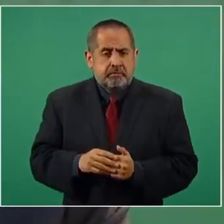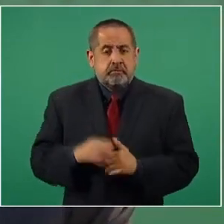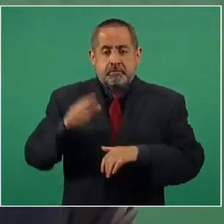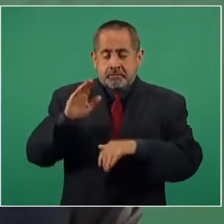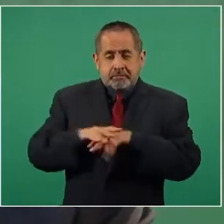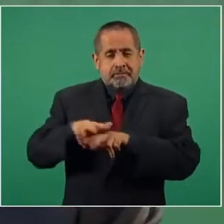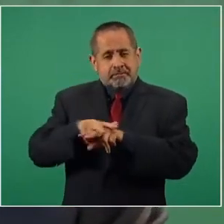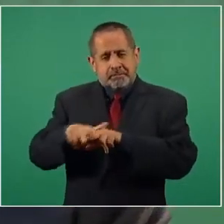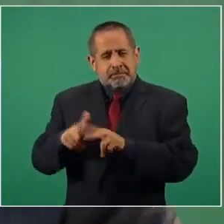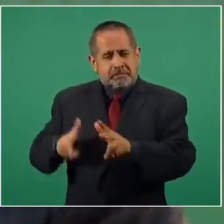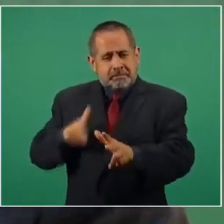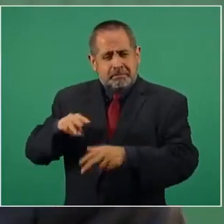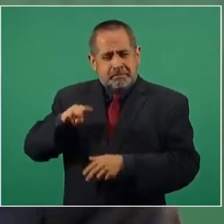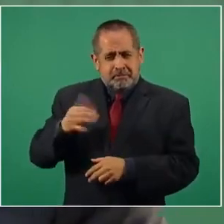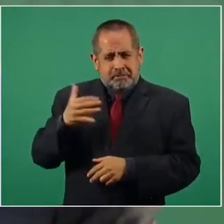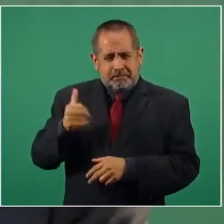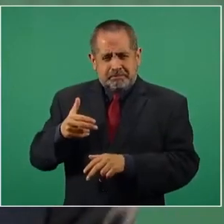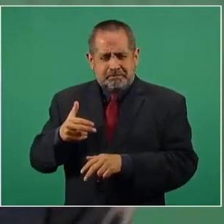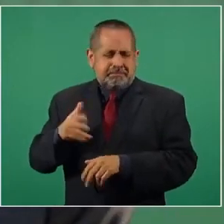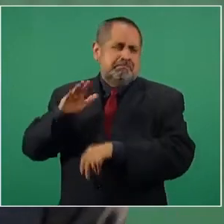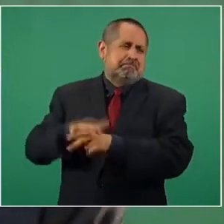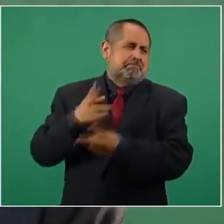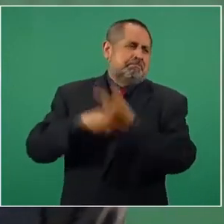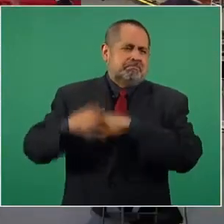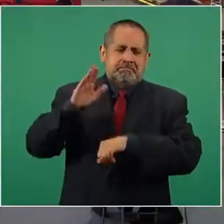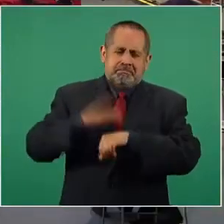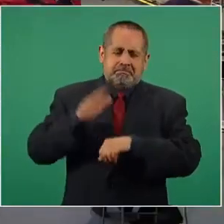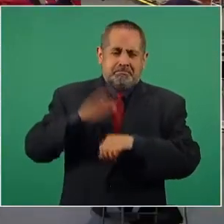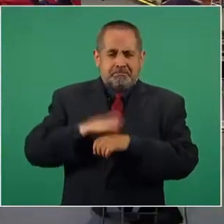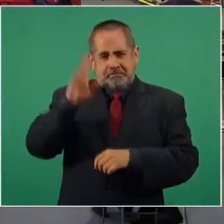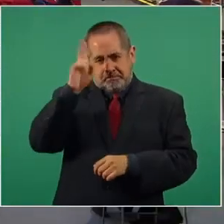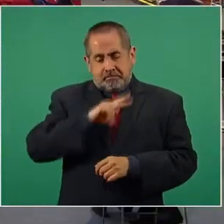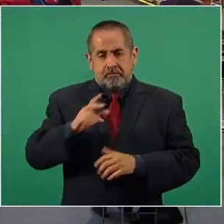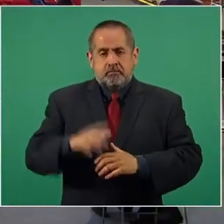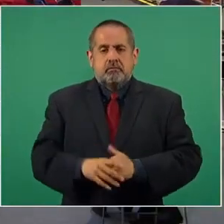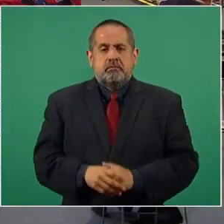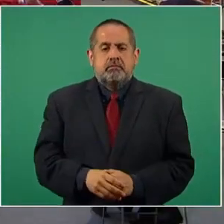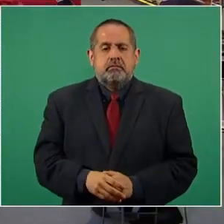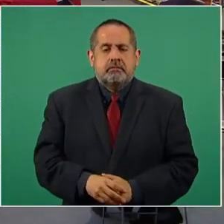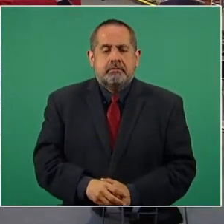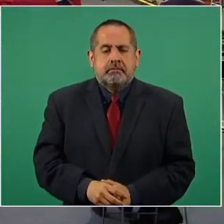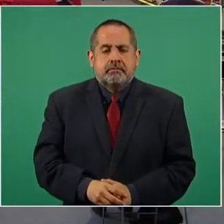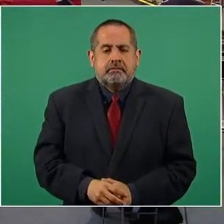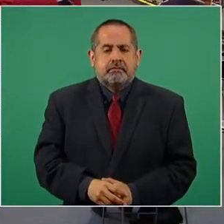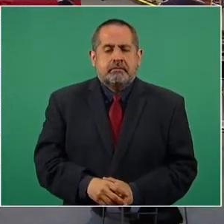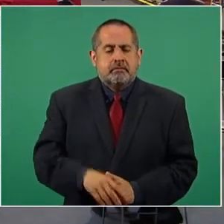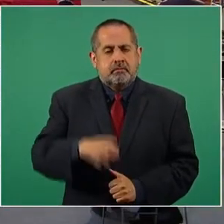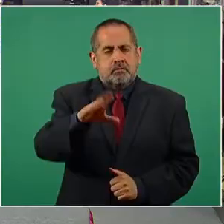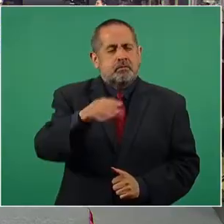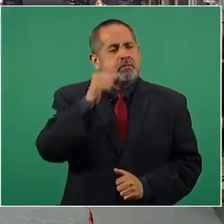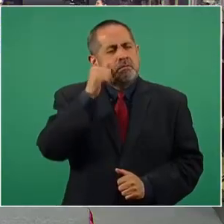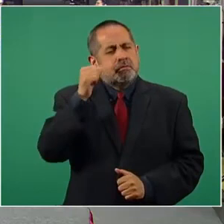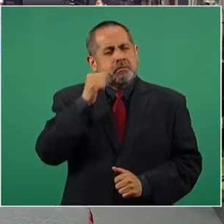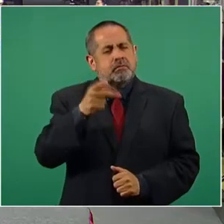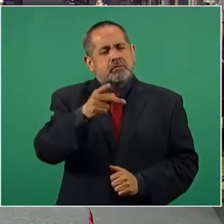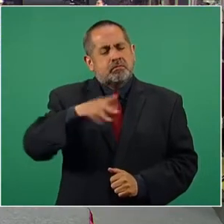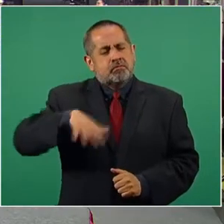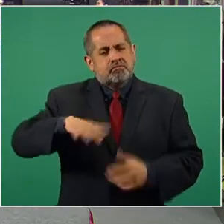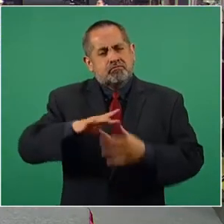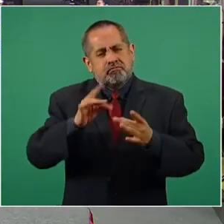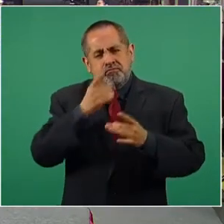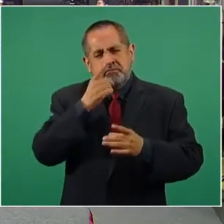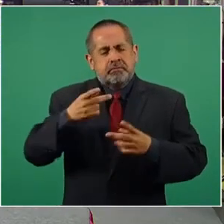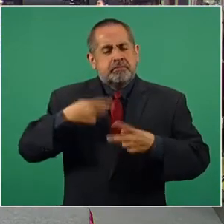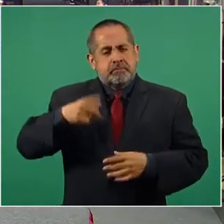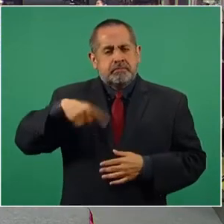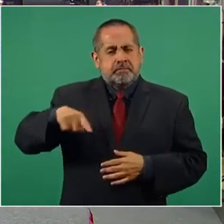con el Tren Maya va a tener mucho impulso. Respecto, ayer usted hablaba, señor presidente, de que el